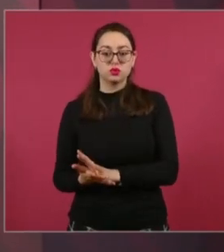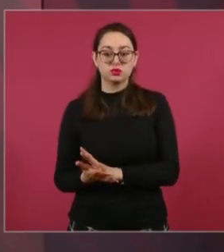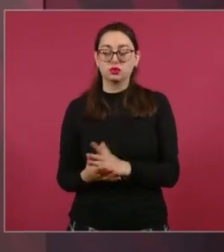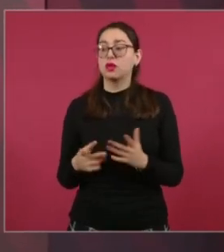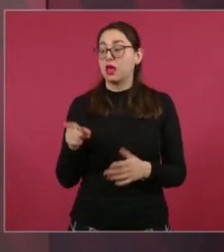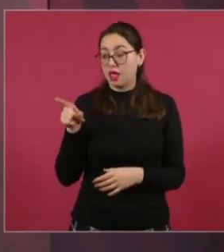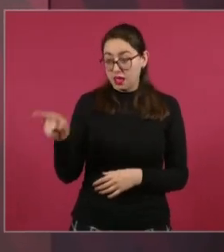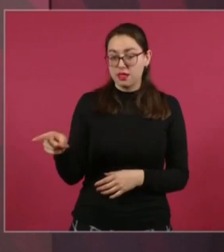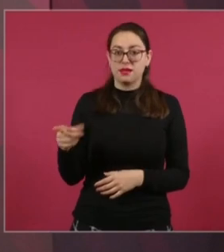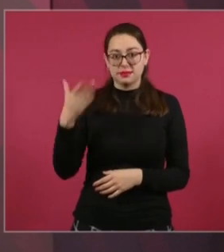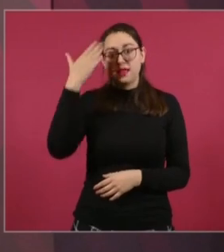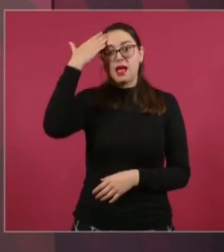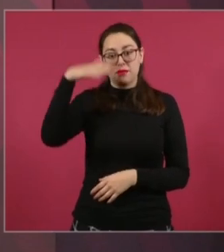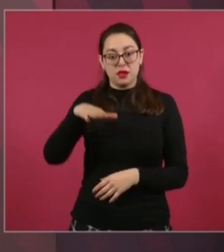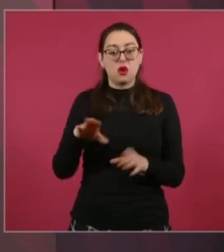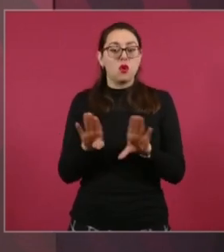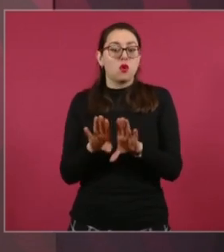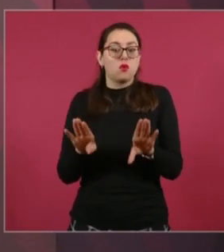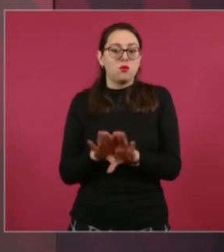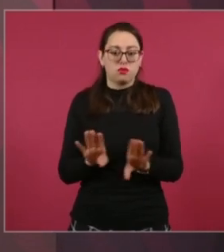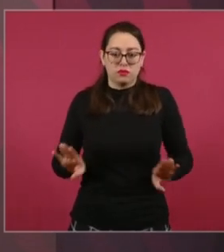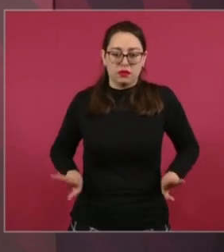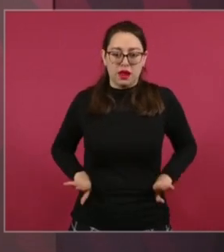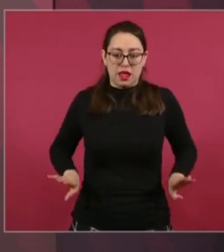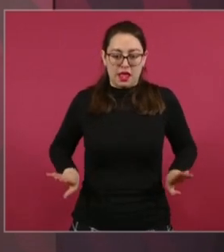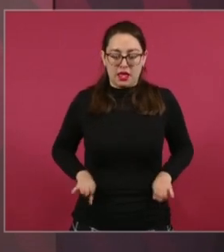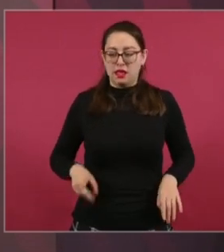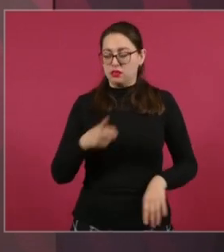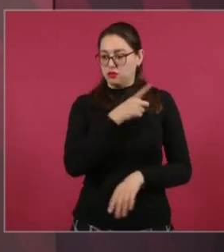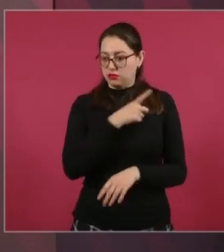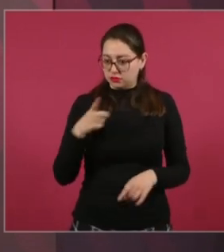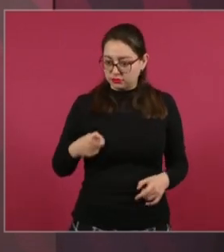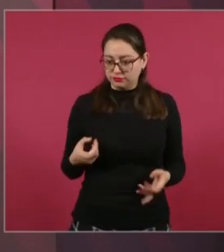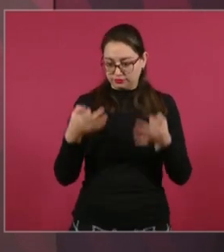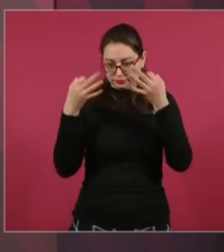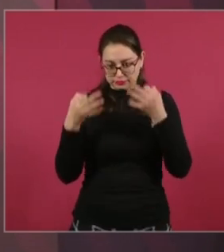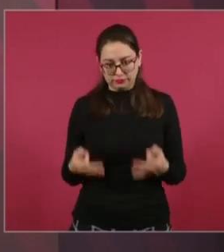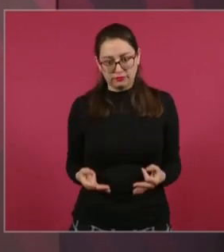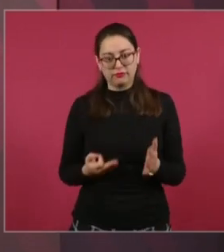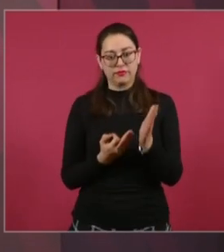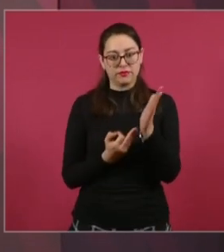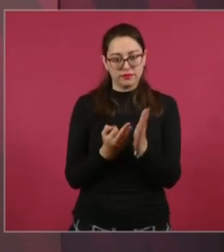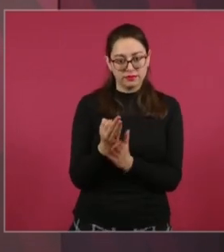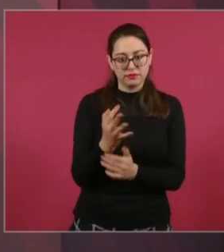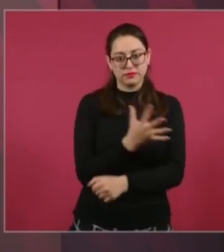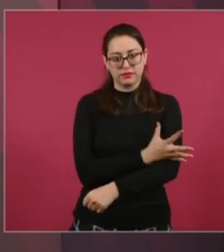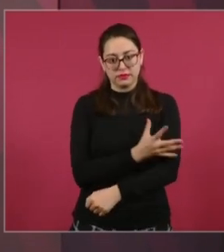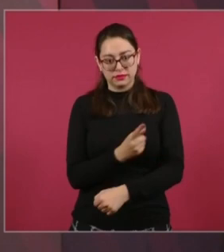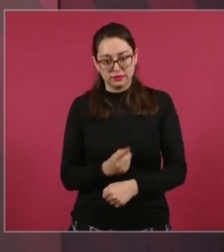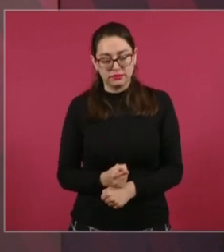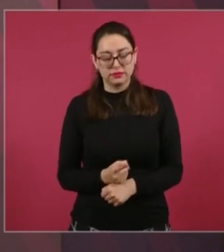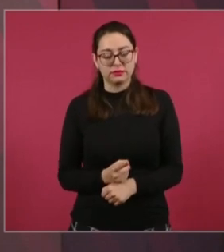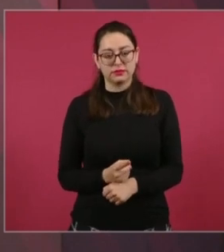con rectitud, con integridad, con honestidad,